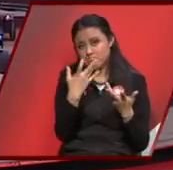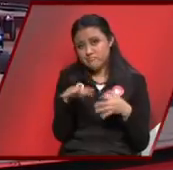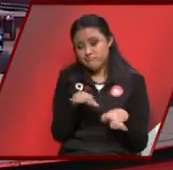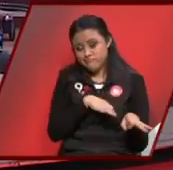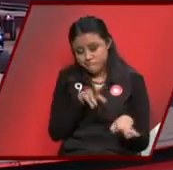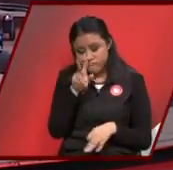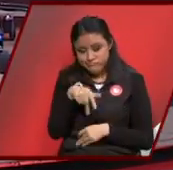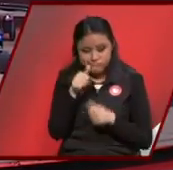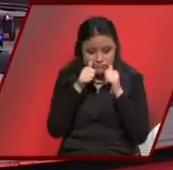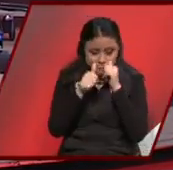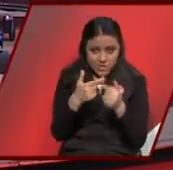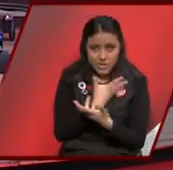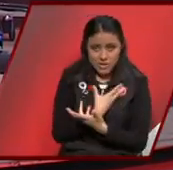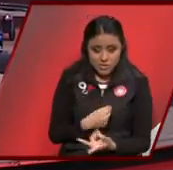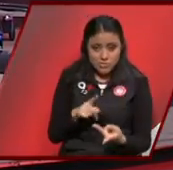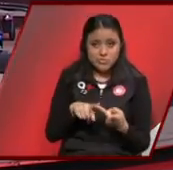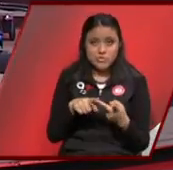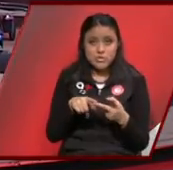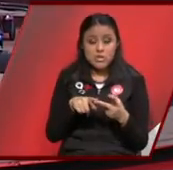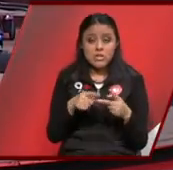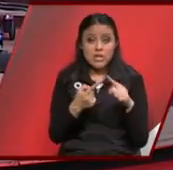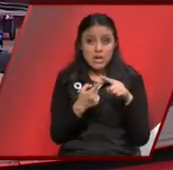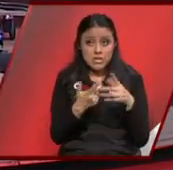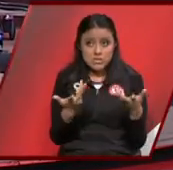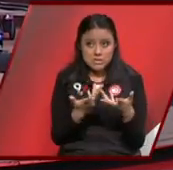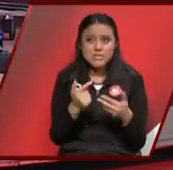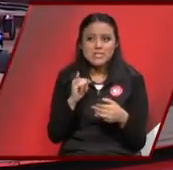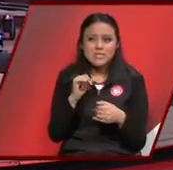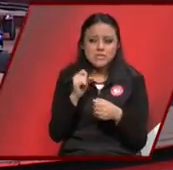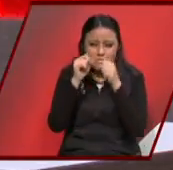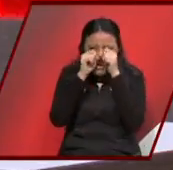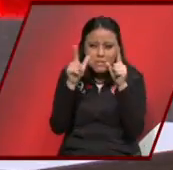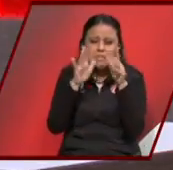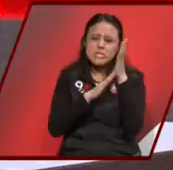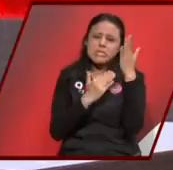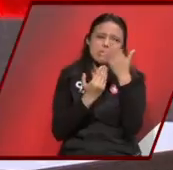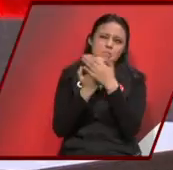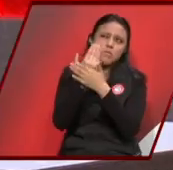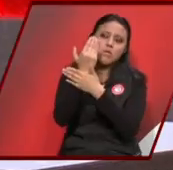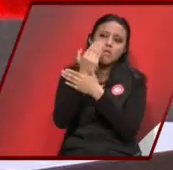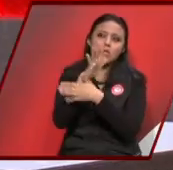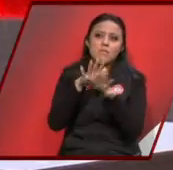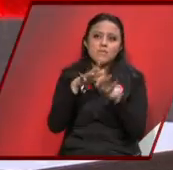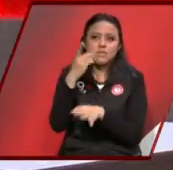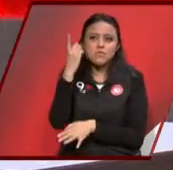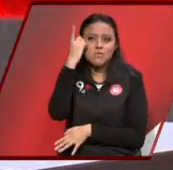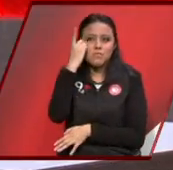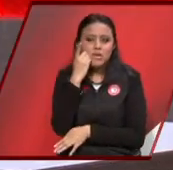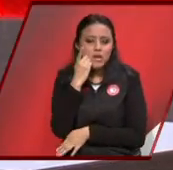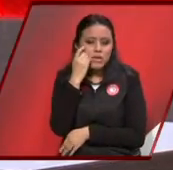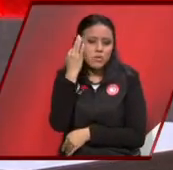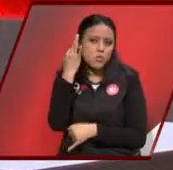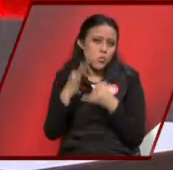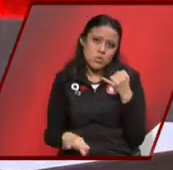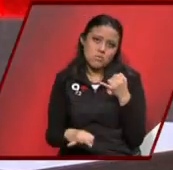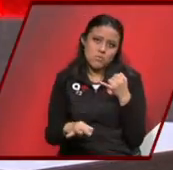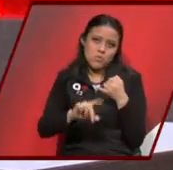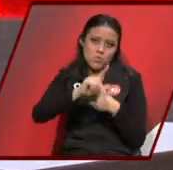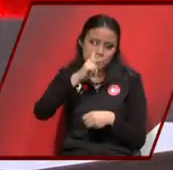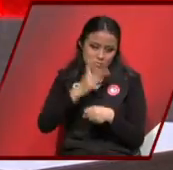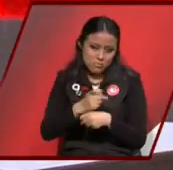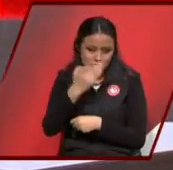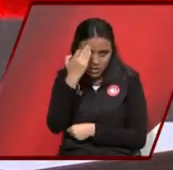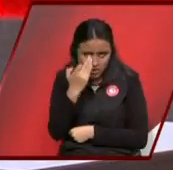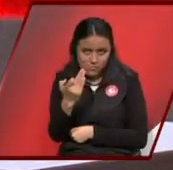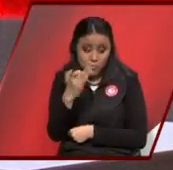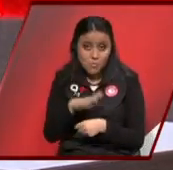Y atiende hijos y hace tareas. Somos las que nos levantamos más temprano y somos las que nos dormimos al final. Y viene la doble jornada.